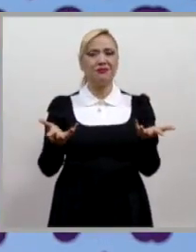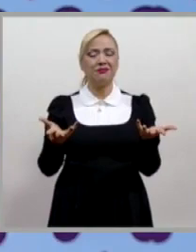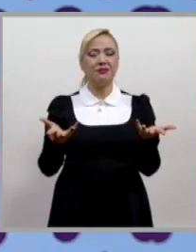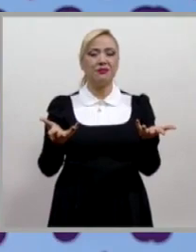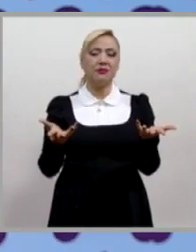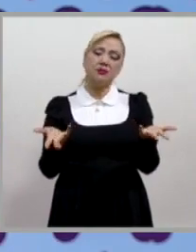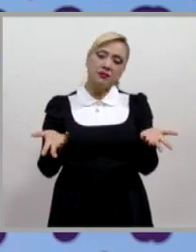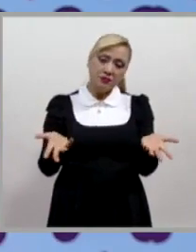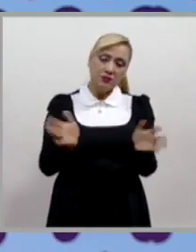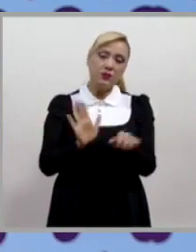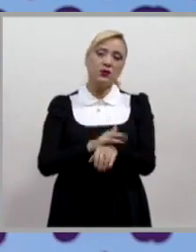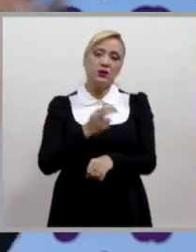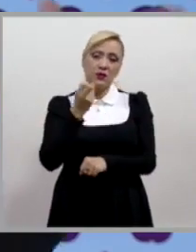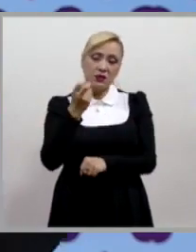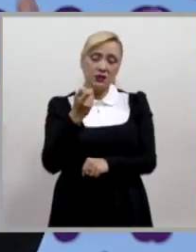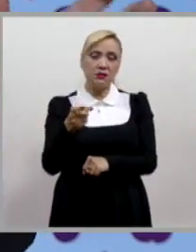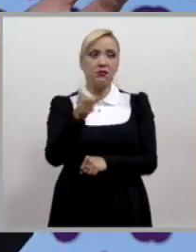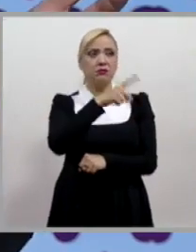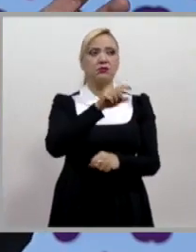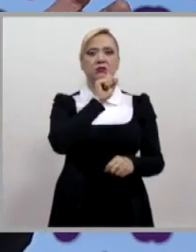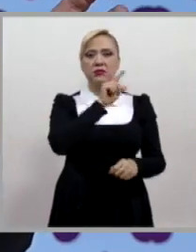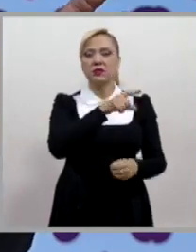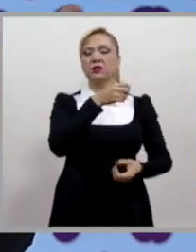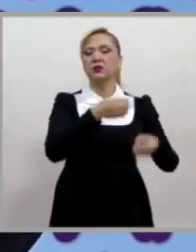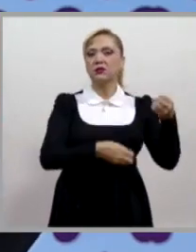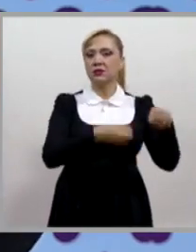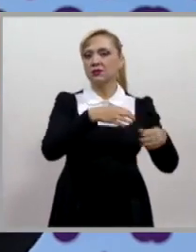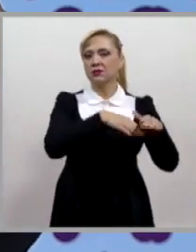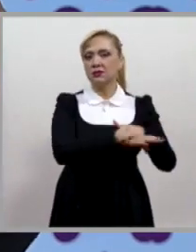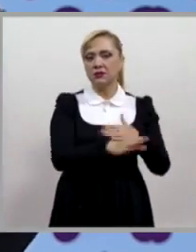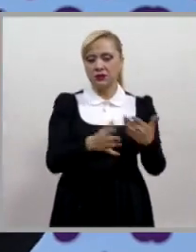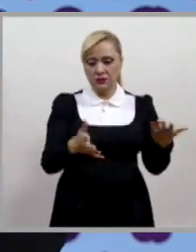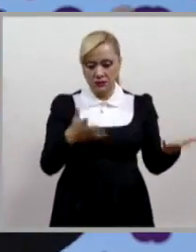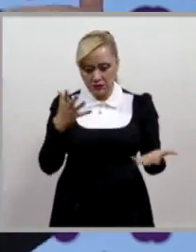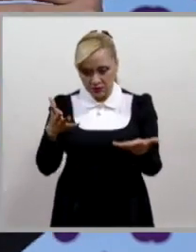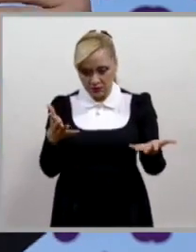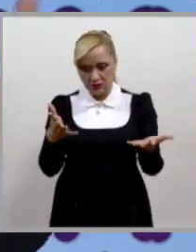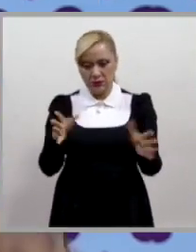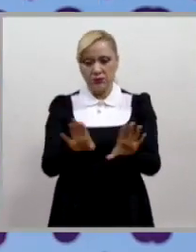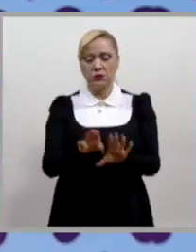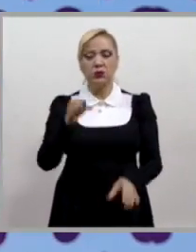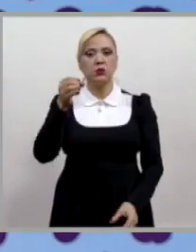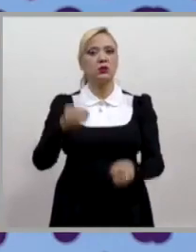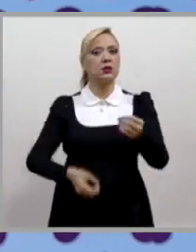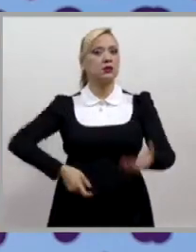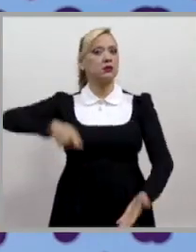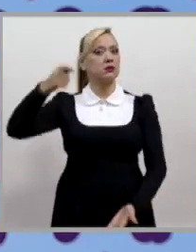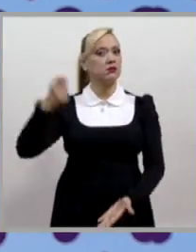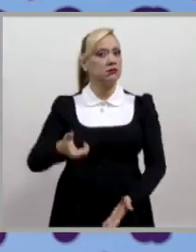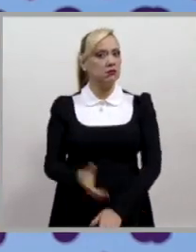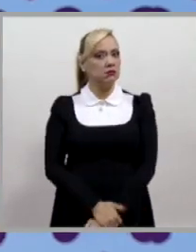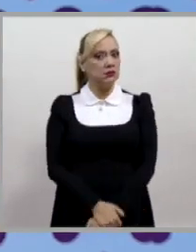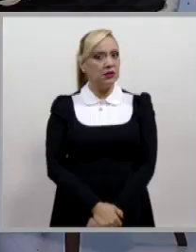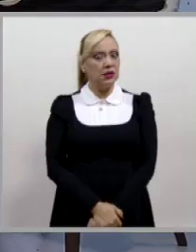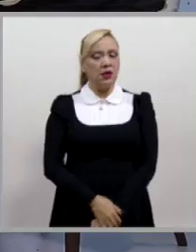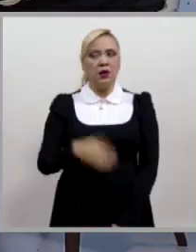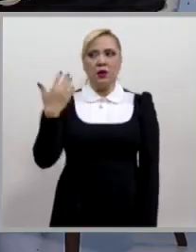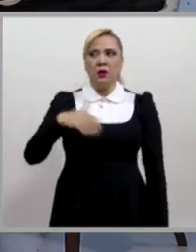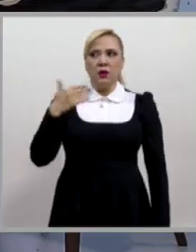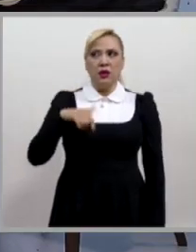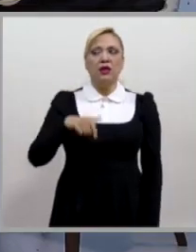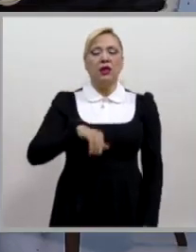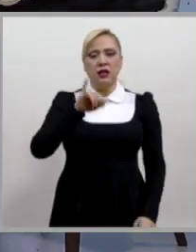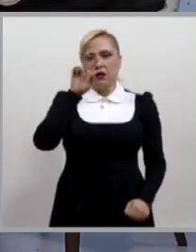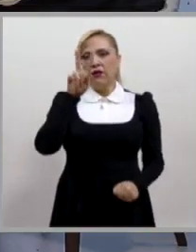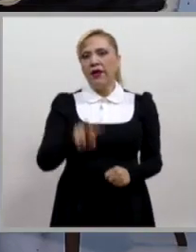las instituciones judiciales y jurisdiccionales en México, de lo que implica llevar un juicio, ¿no? Claro. Y sobre eso hemos hablado en otros programas, lo de